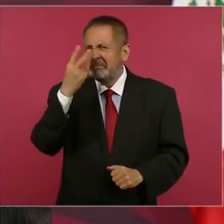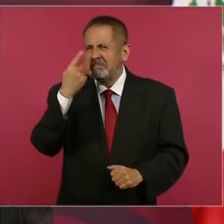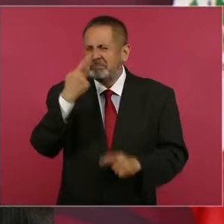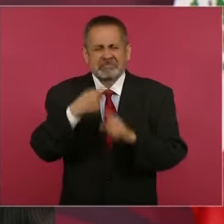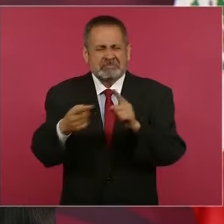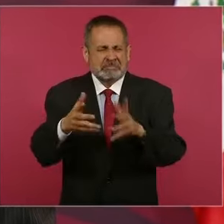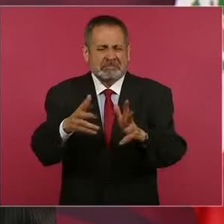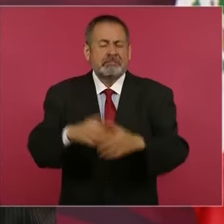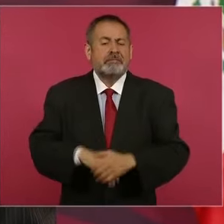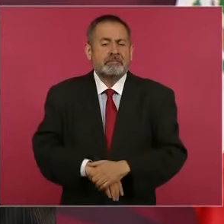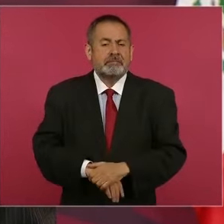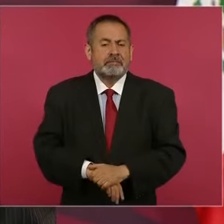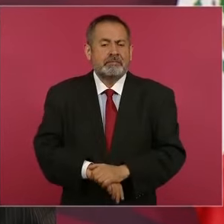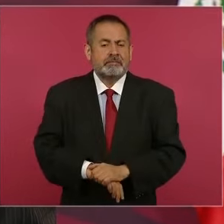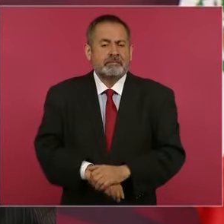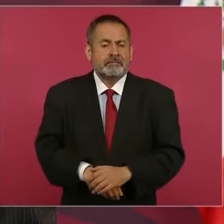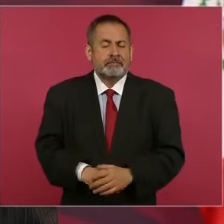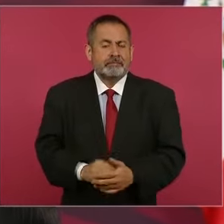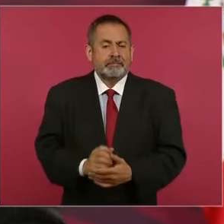2 horas y media.